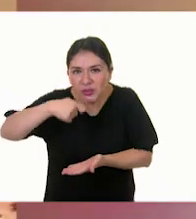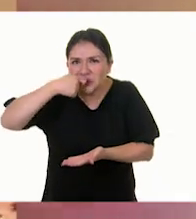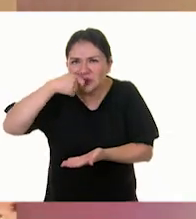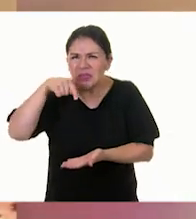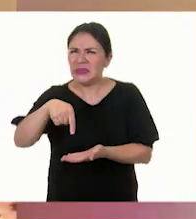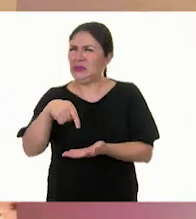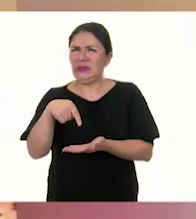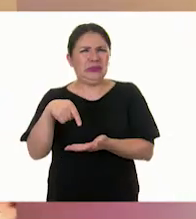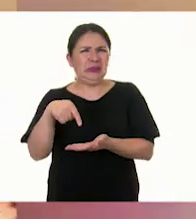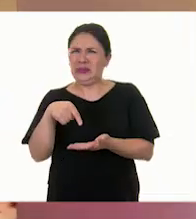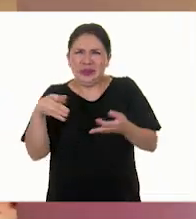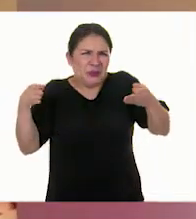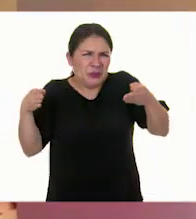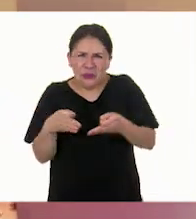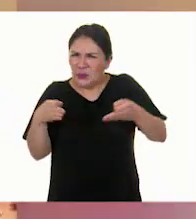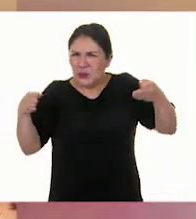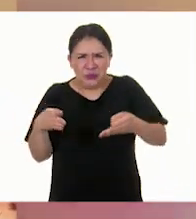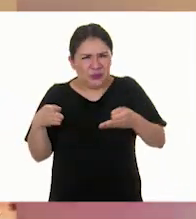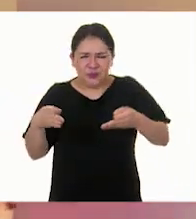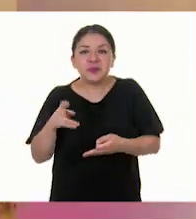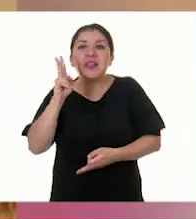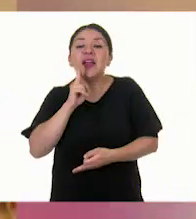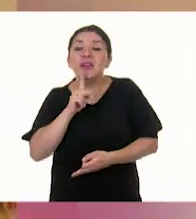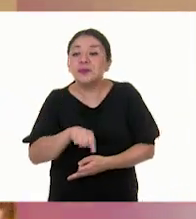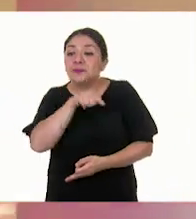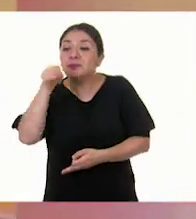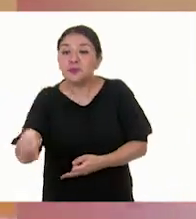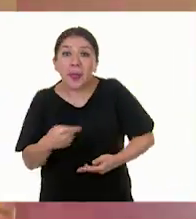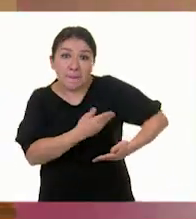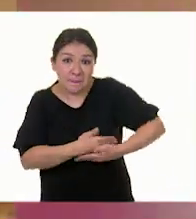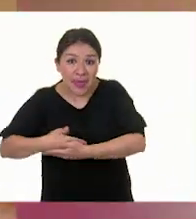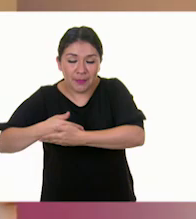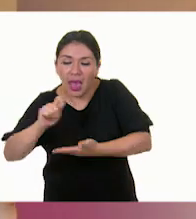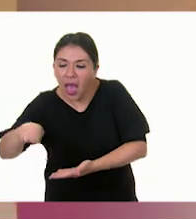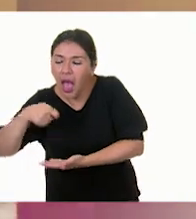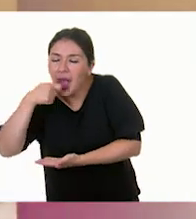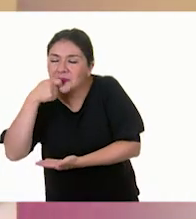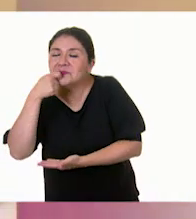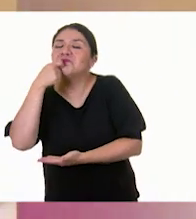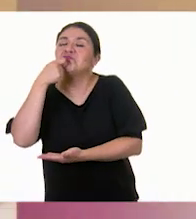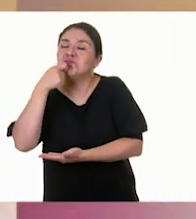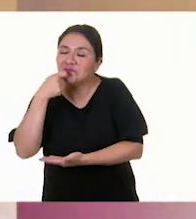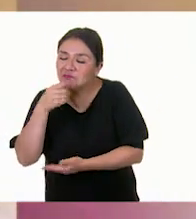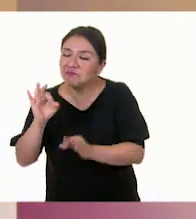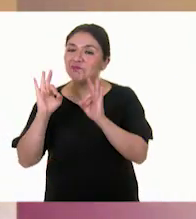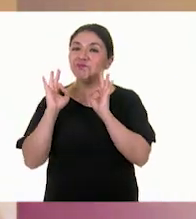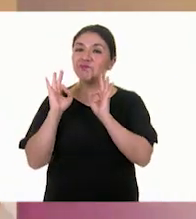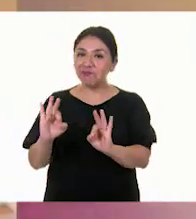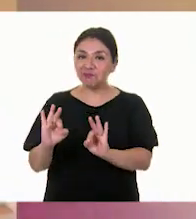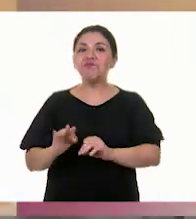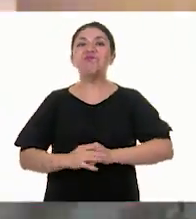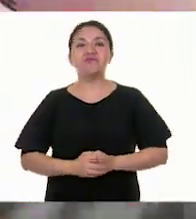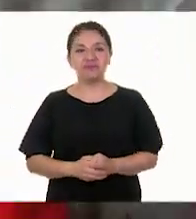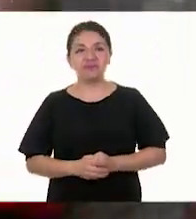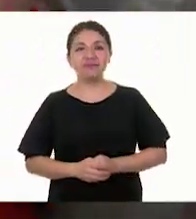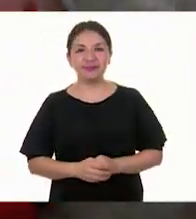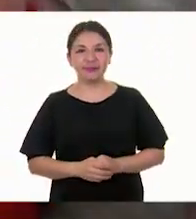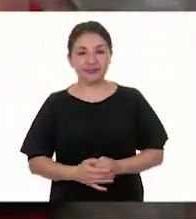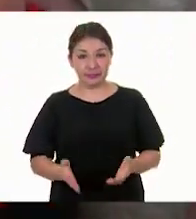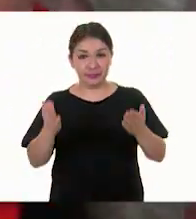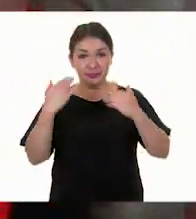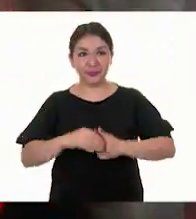estaba muy fría. Probó la de bebé oso, estaba excelente.